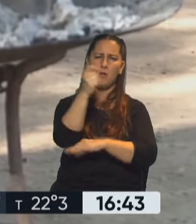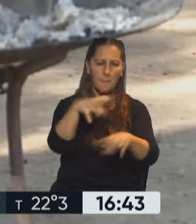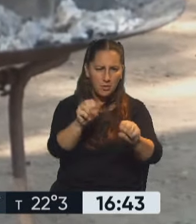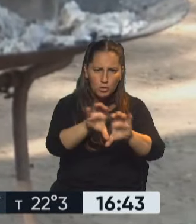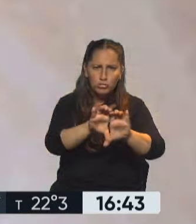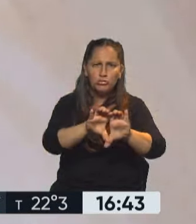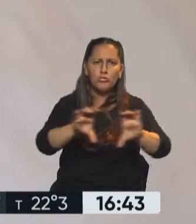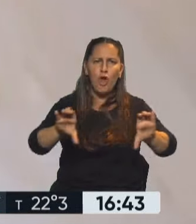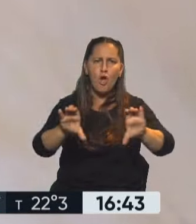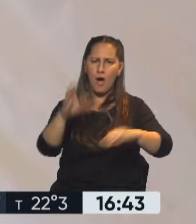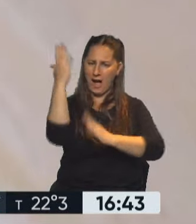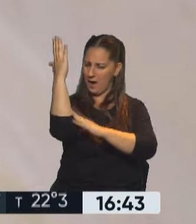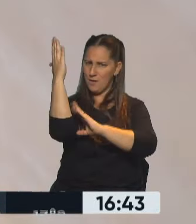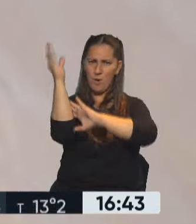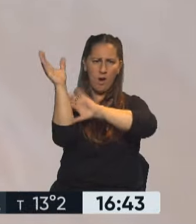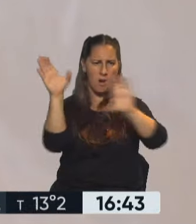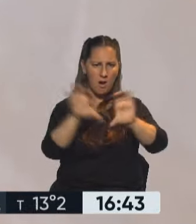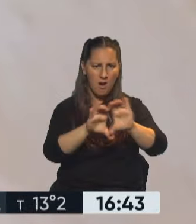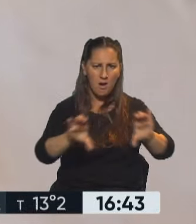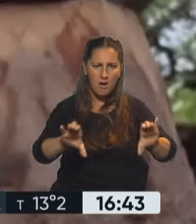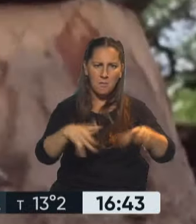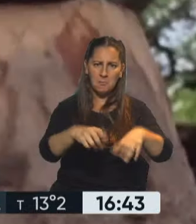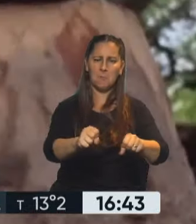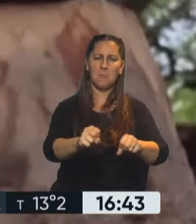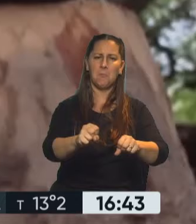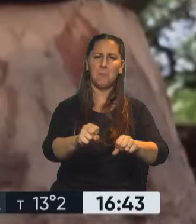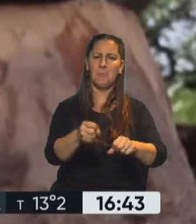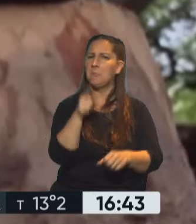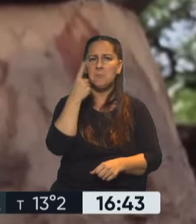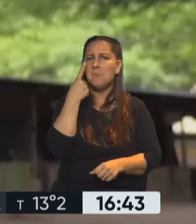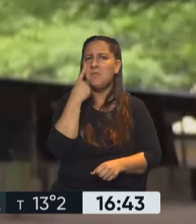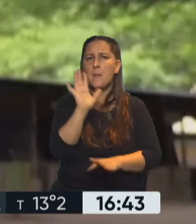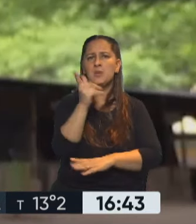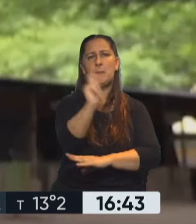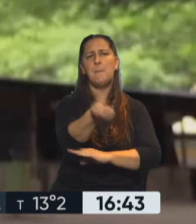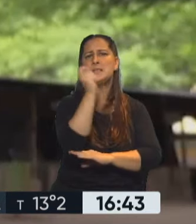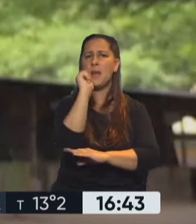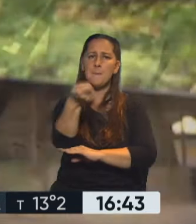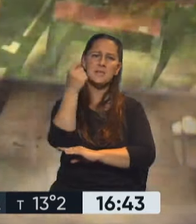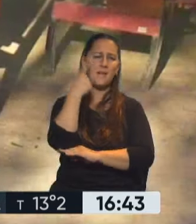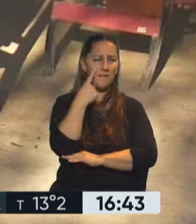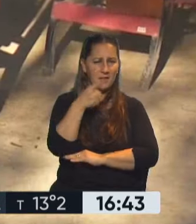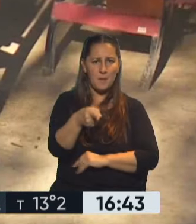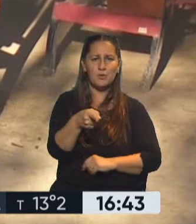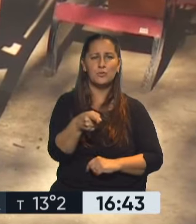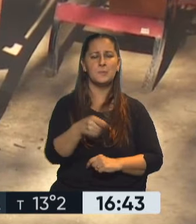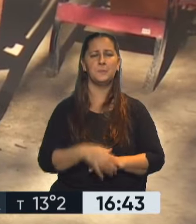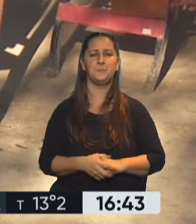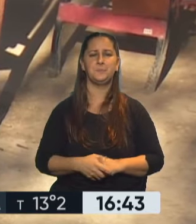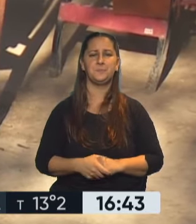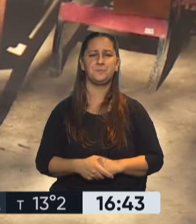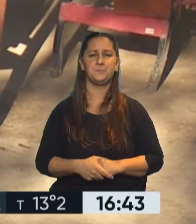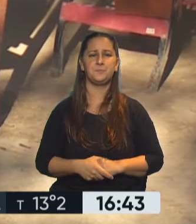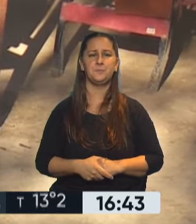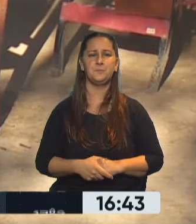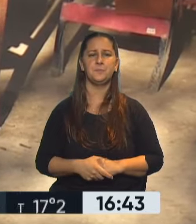muy cerca el río, está, ¿sí? A 500 metros está el río. Entonces pescaba, vivimos de eso, de la pesca. Y entonces, vos sabés que, y